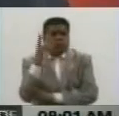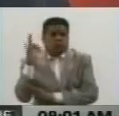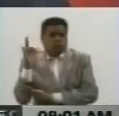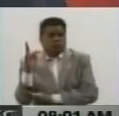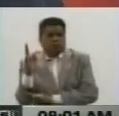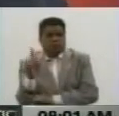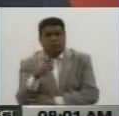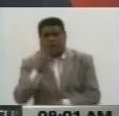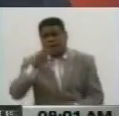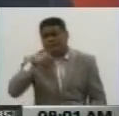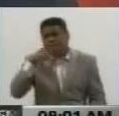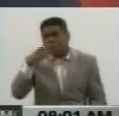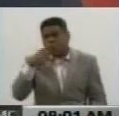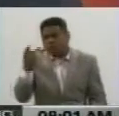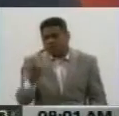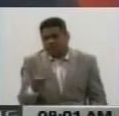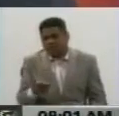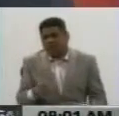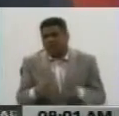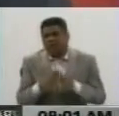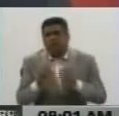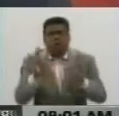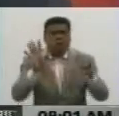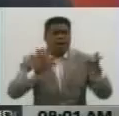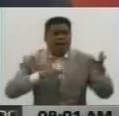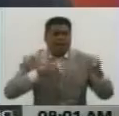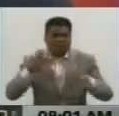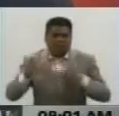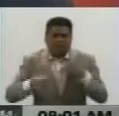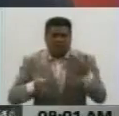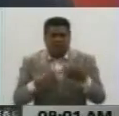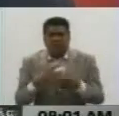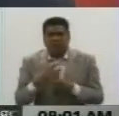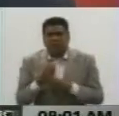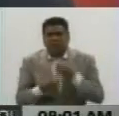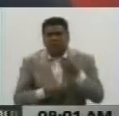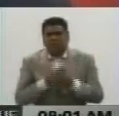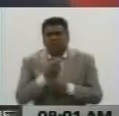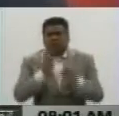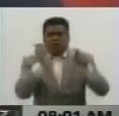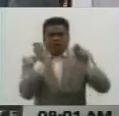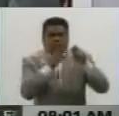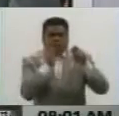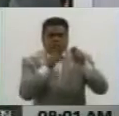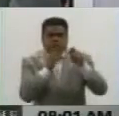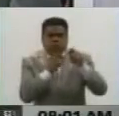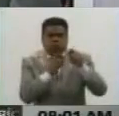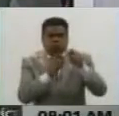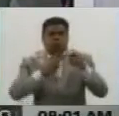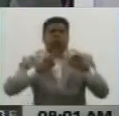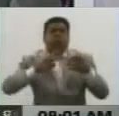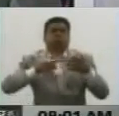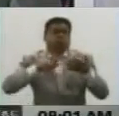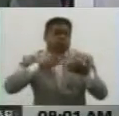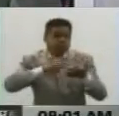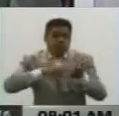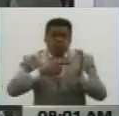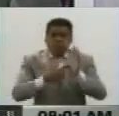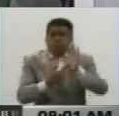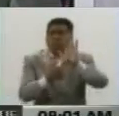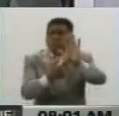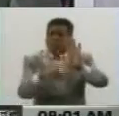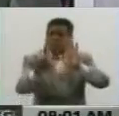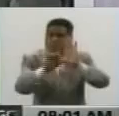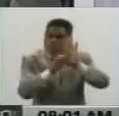Estado. Y llega a todo el país. Toda actividad que se realice de minería tiene que ser con este concepto, porque es política del